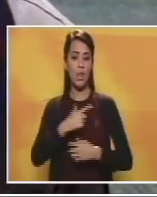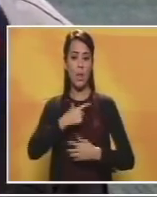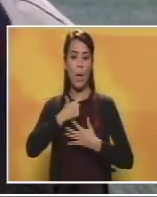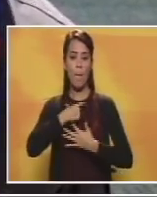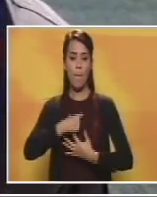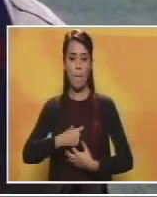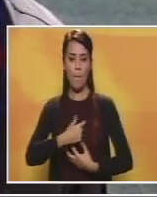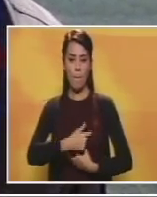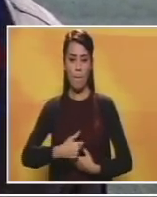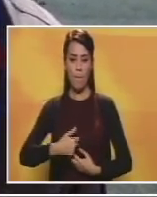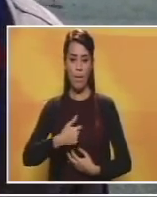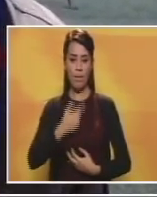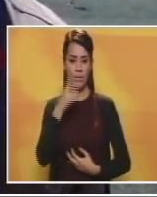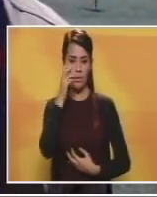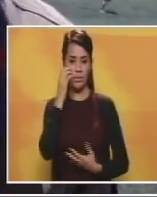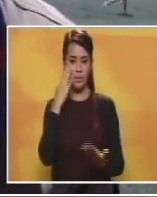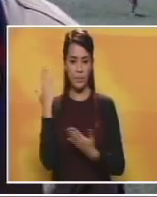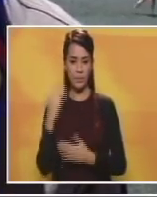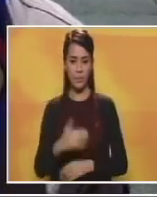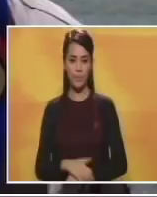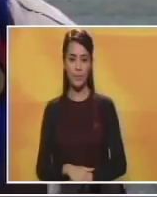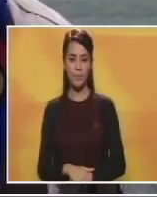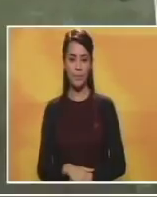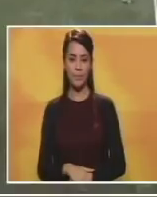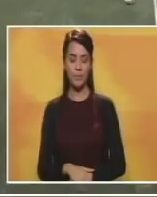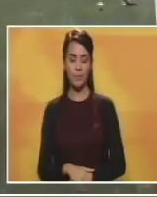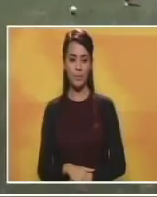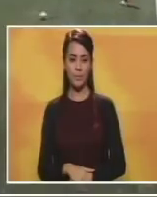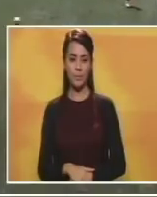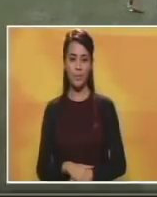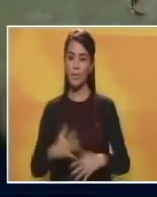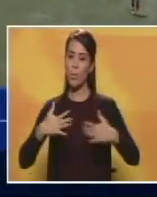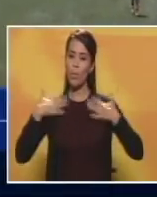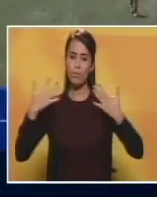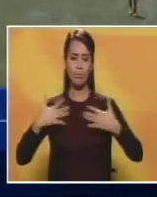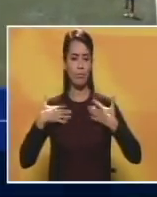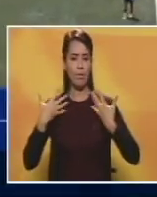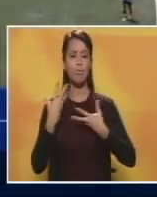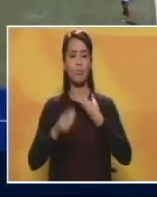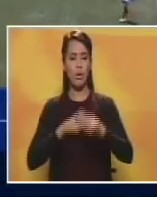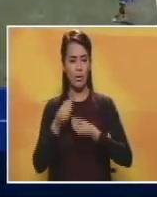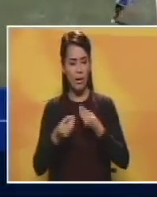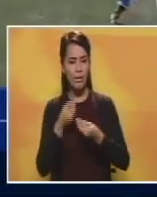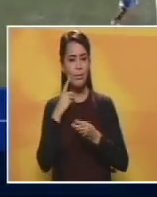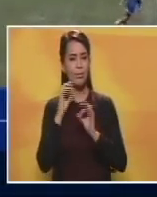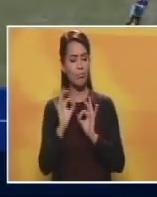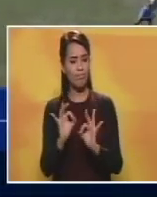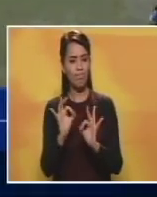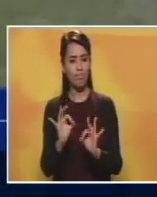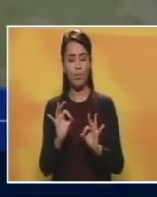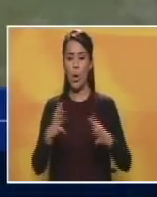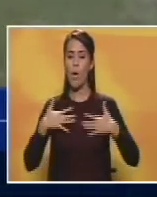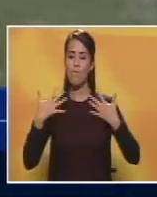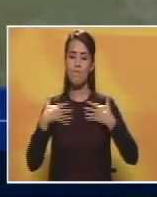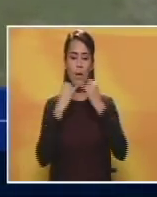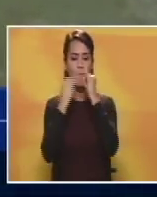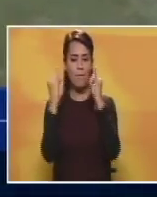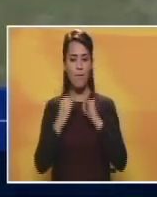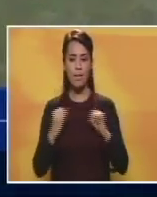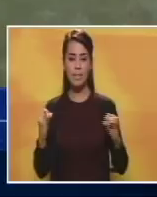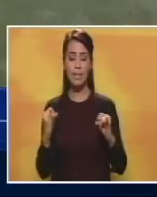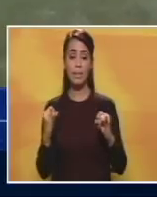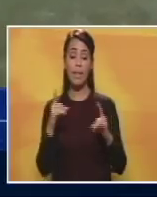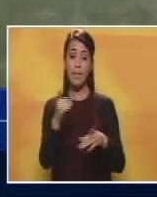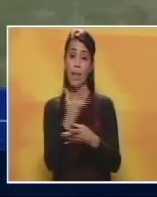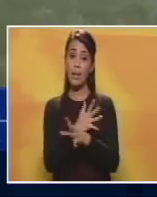de nuestra delegación criolla. Escuchamos sus declaraciones. Muy contento de lo que ha hecho la generación de oro, muy contento de lo que puede ser nuestro resultado en estos Juegos